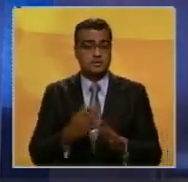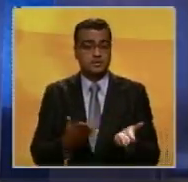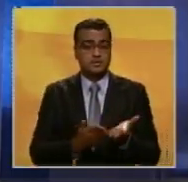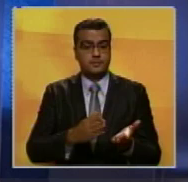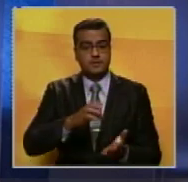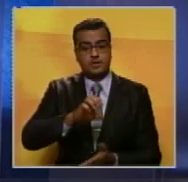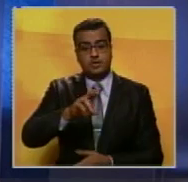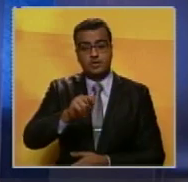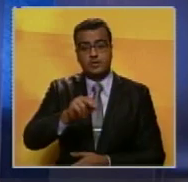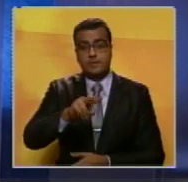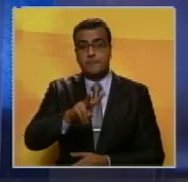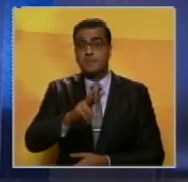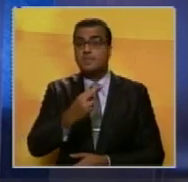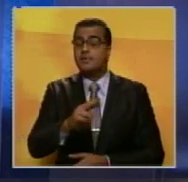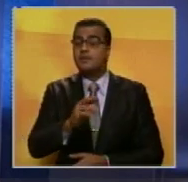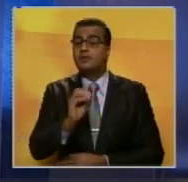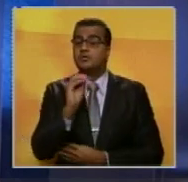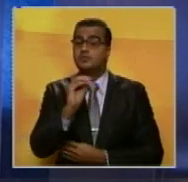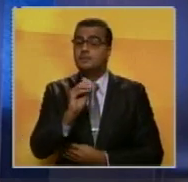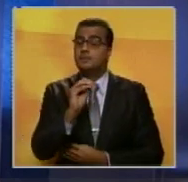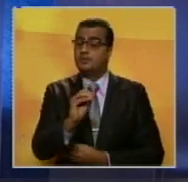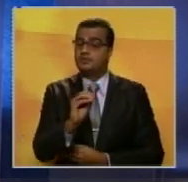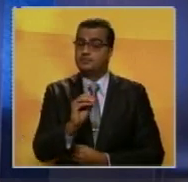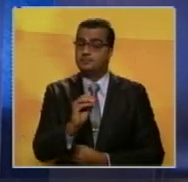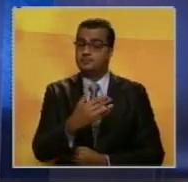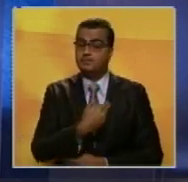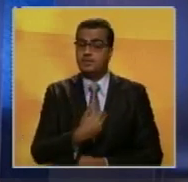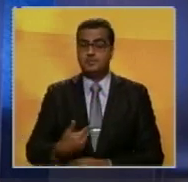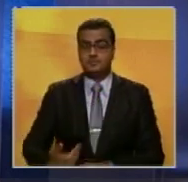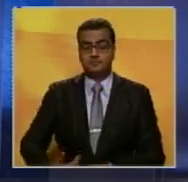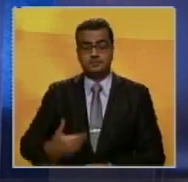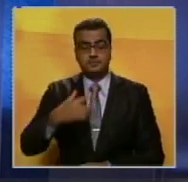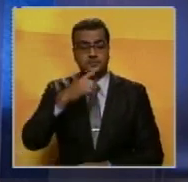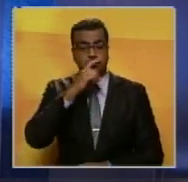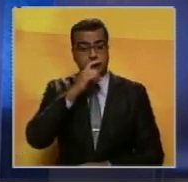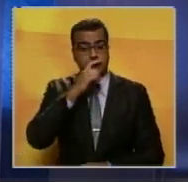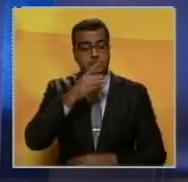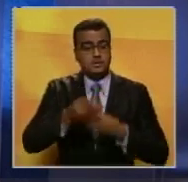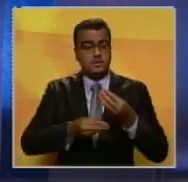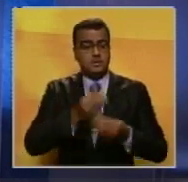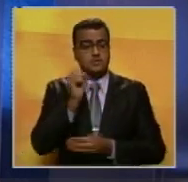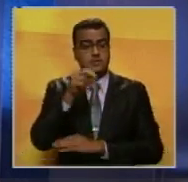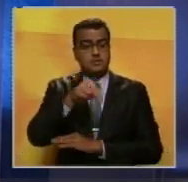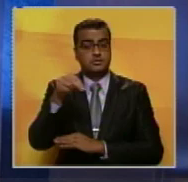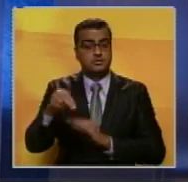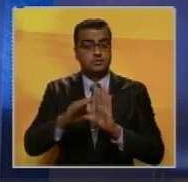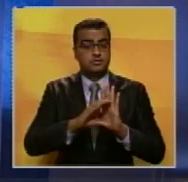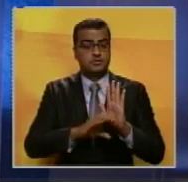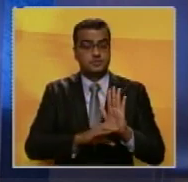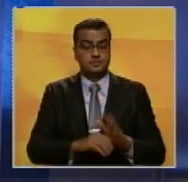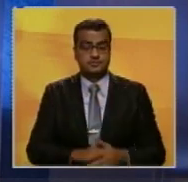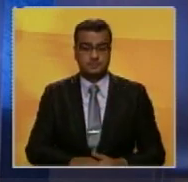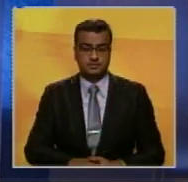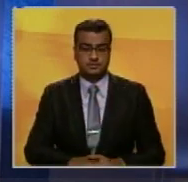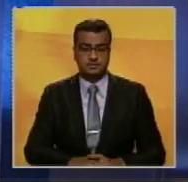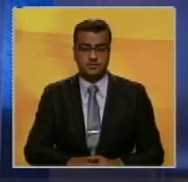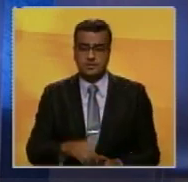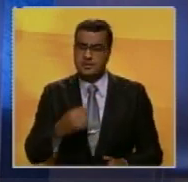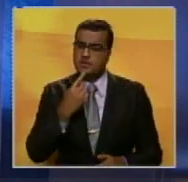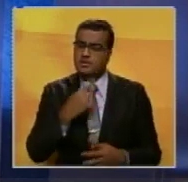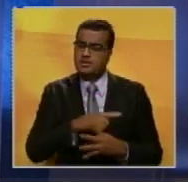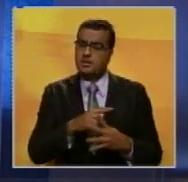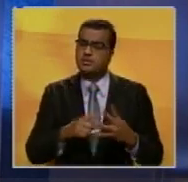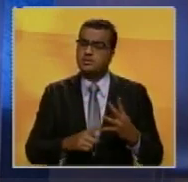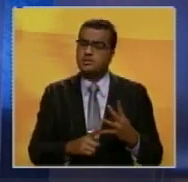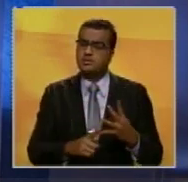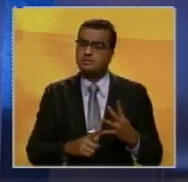Educación, Héctor Navarro, rechazó la convocatoria hecha por el presidente Nicolás Maduro de realizar una Asamblea Nacional Constituyente y calificó la medida